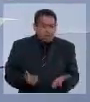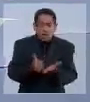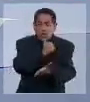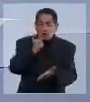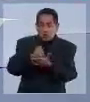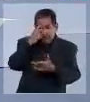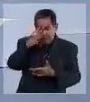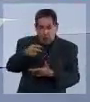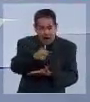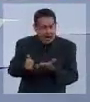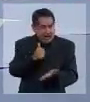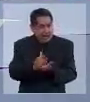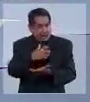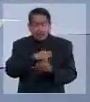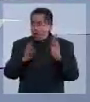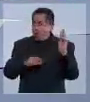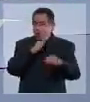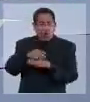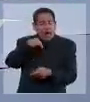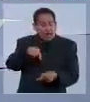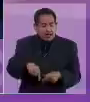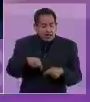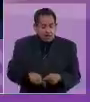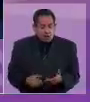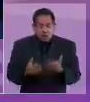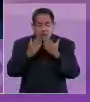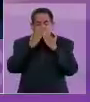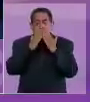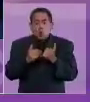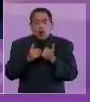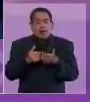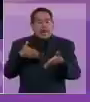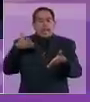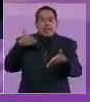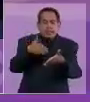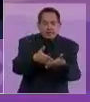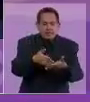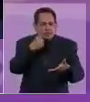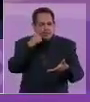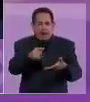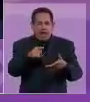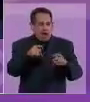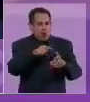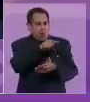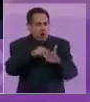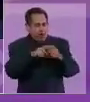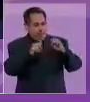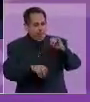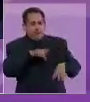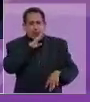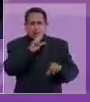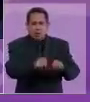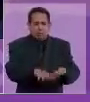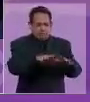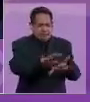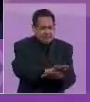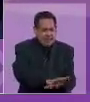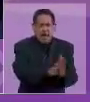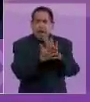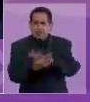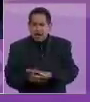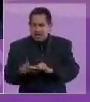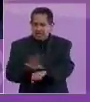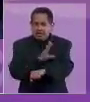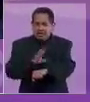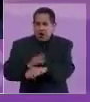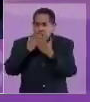única gran capital del mundo que no tiene un bordo para convertir la basura en energía y probablemente la única capital de un país